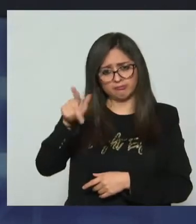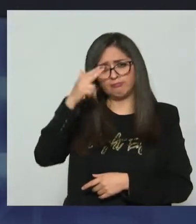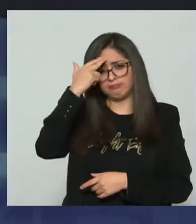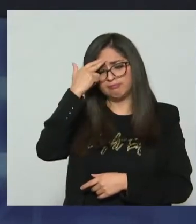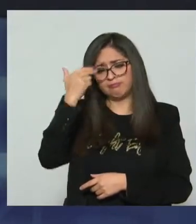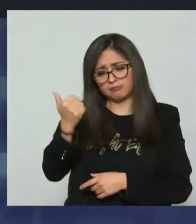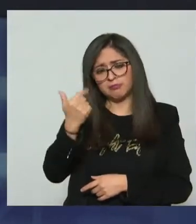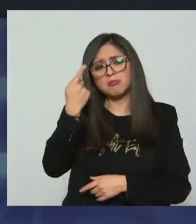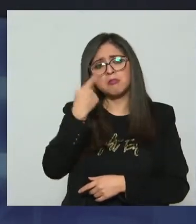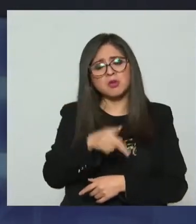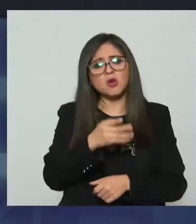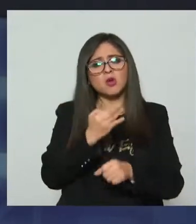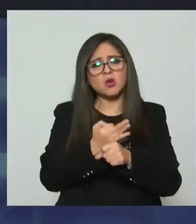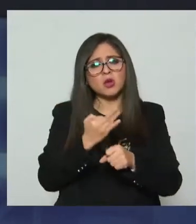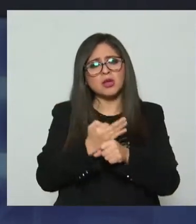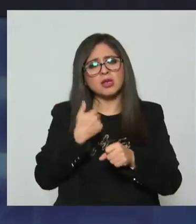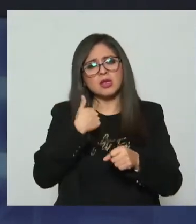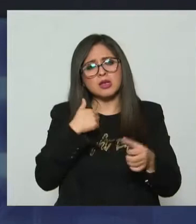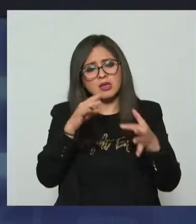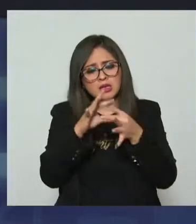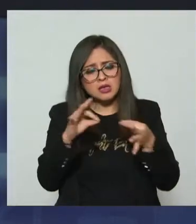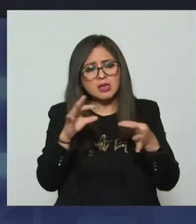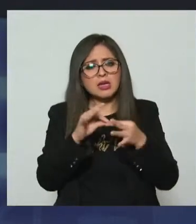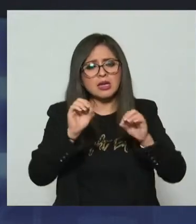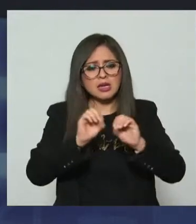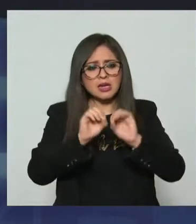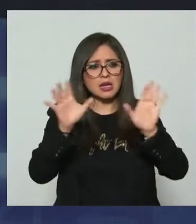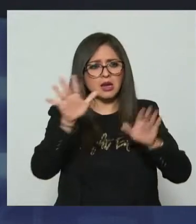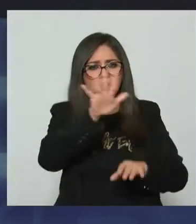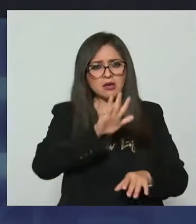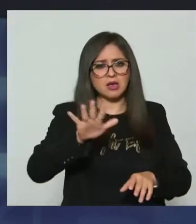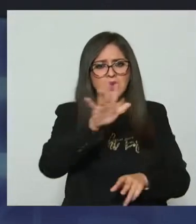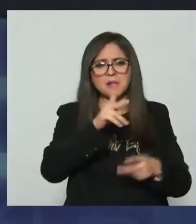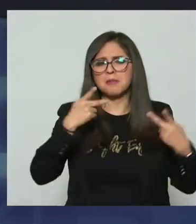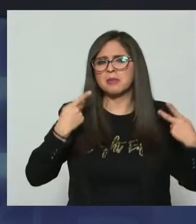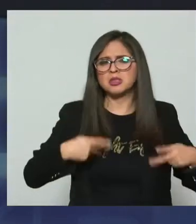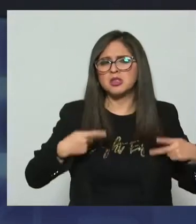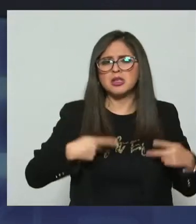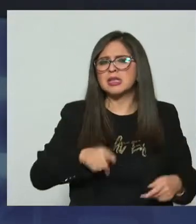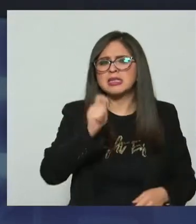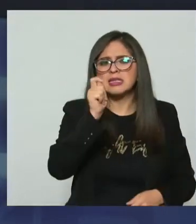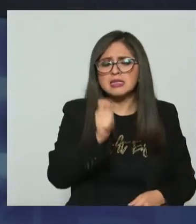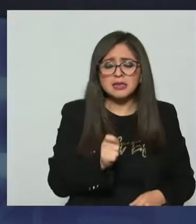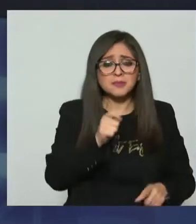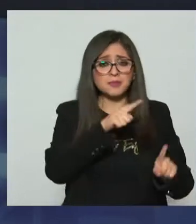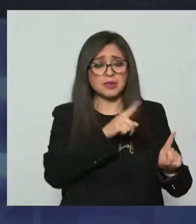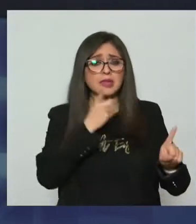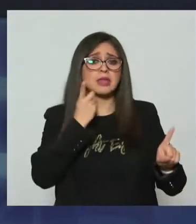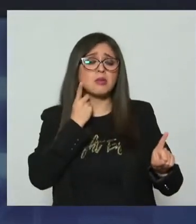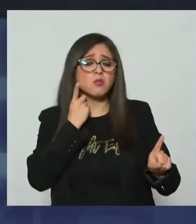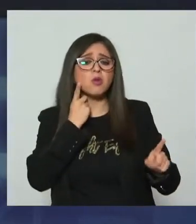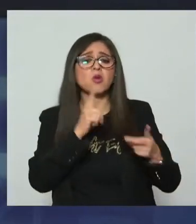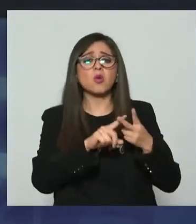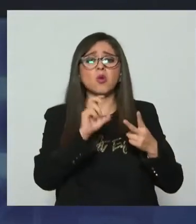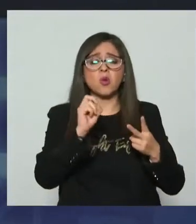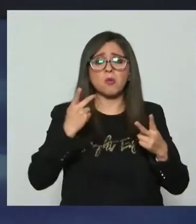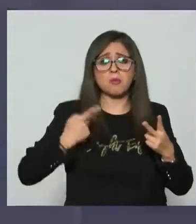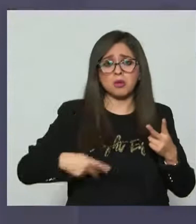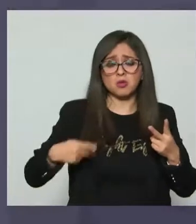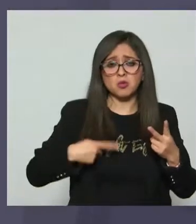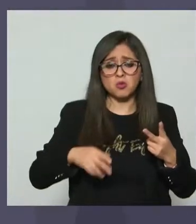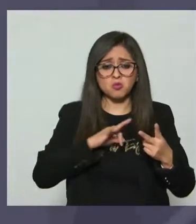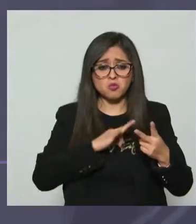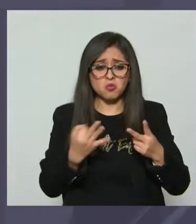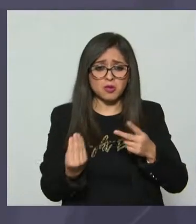muy básicamente sobre todo para el auditorio, es un diputado o un ciudadano puede meter una iniciativa, esa iniciativa